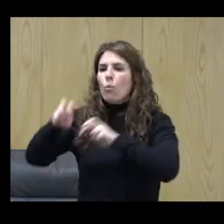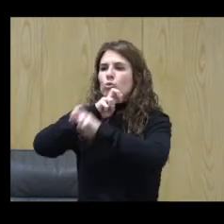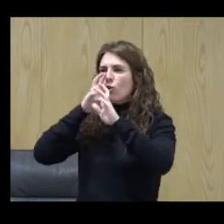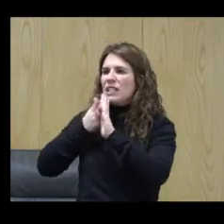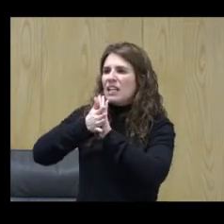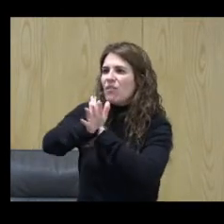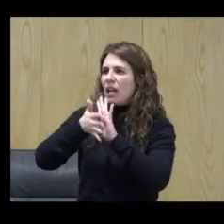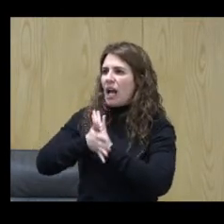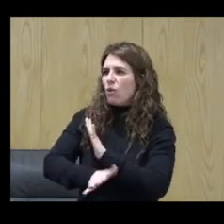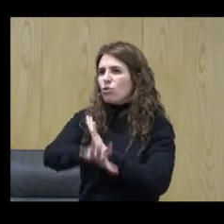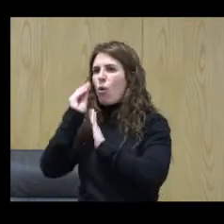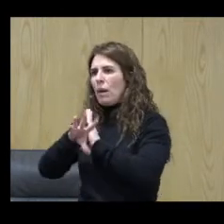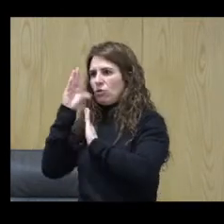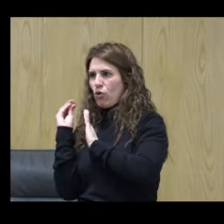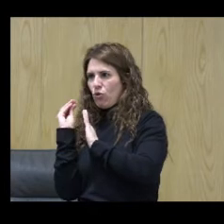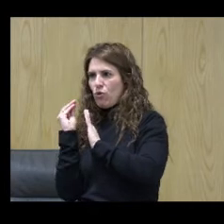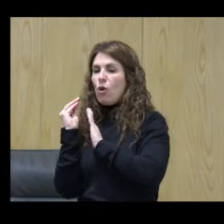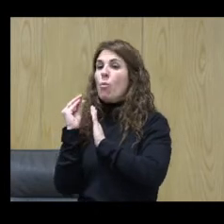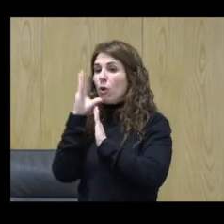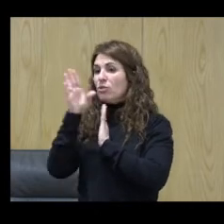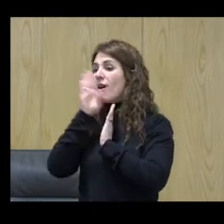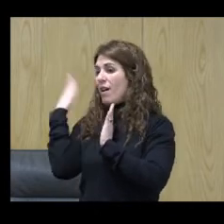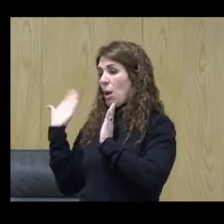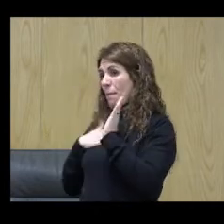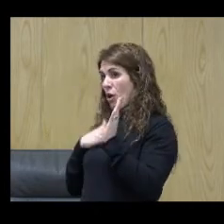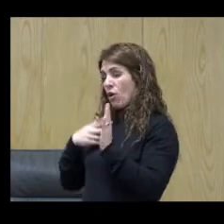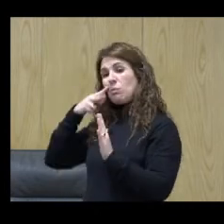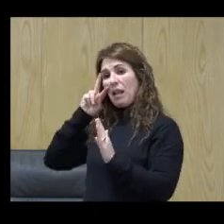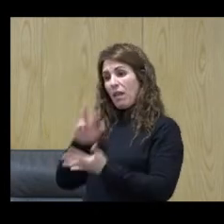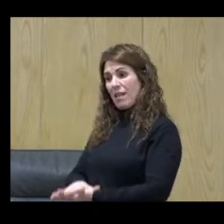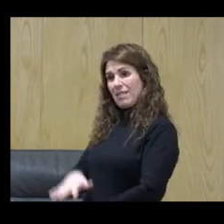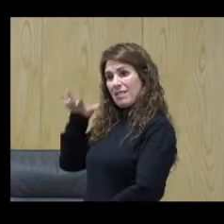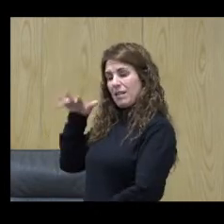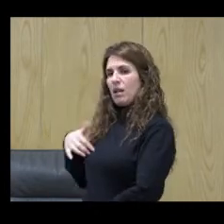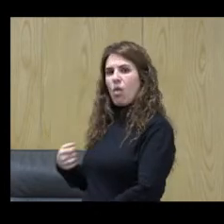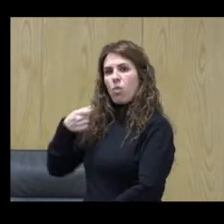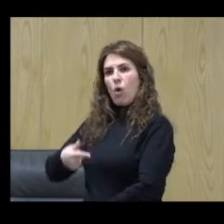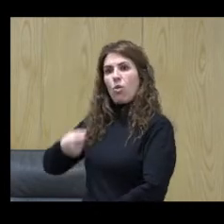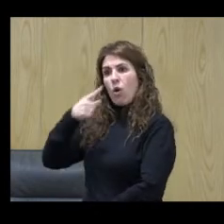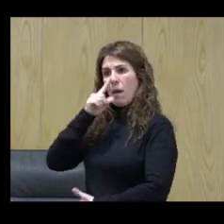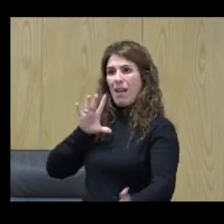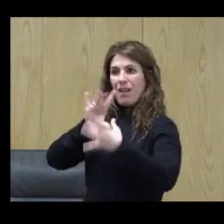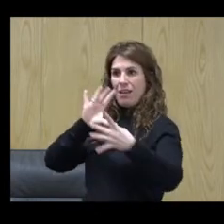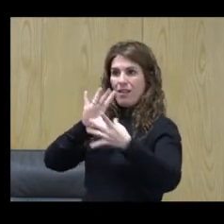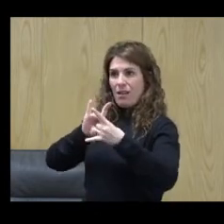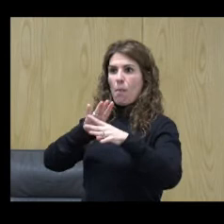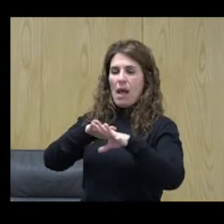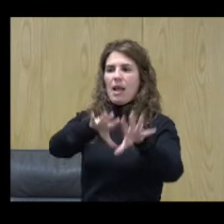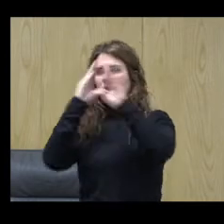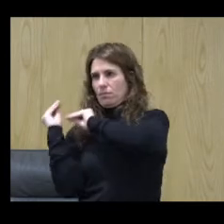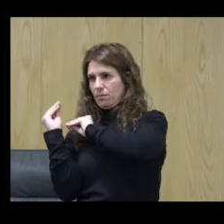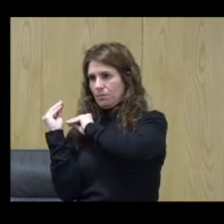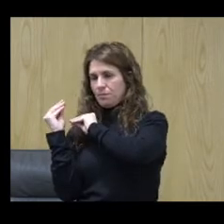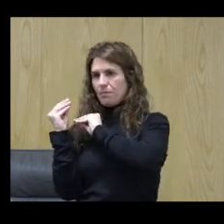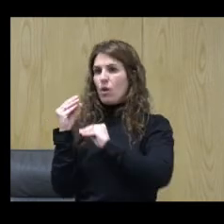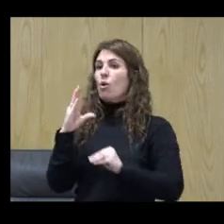esa situación tengo que aportar muchos conocimientos, muchas experiencias que ya tengo, me sirven de contexto donde yo puedo entender esa información. Por